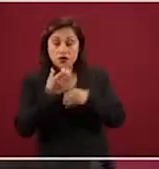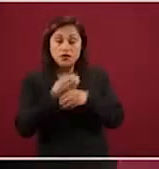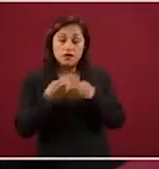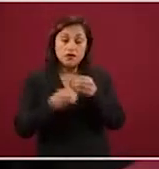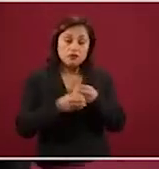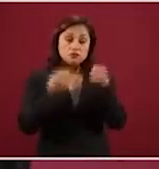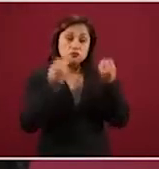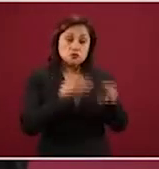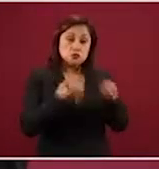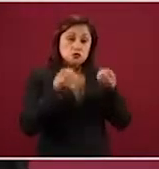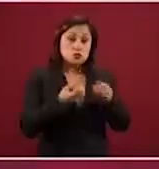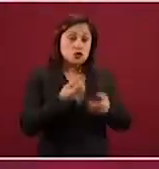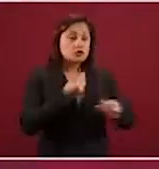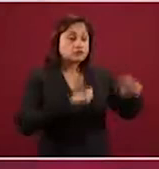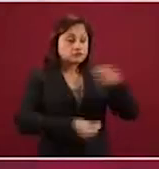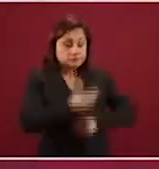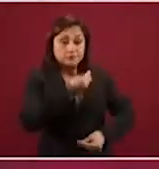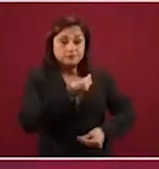para